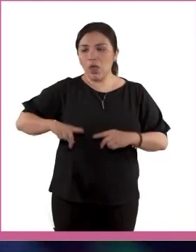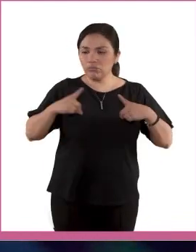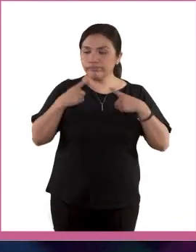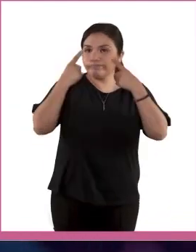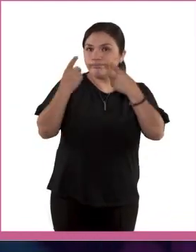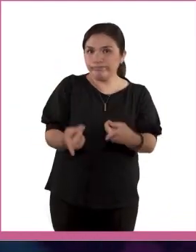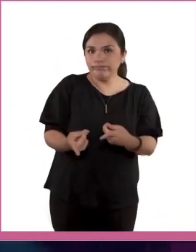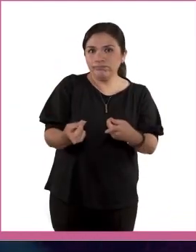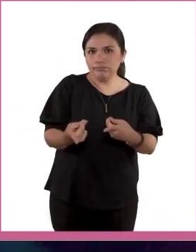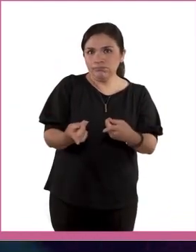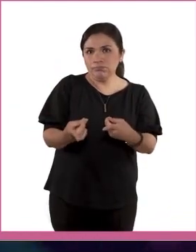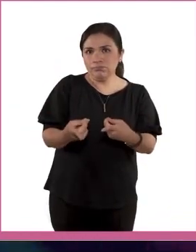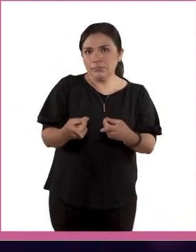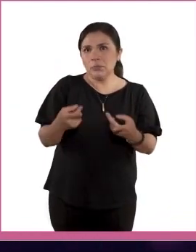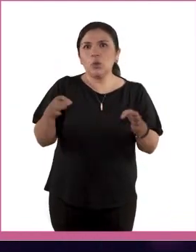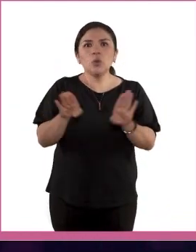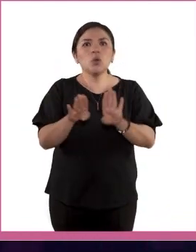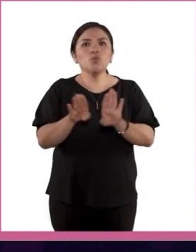el propio gobierno